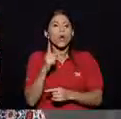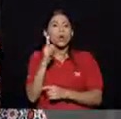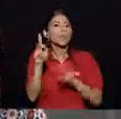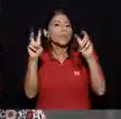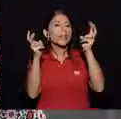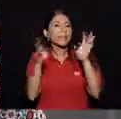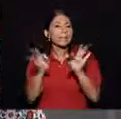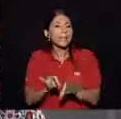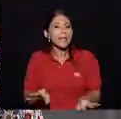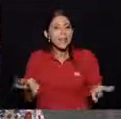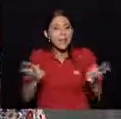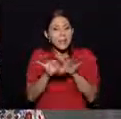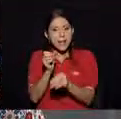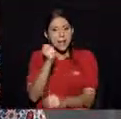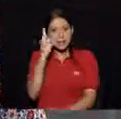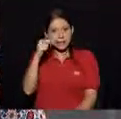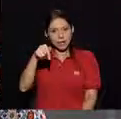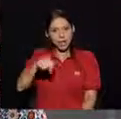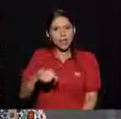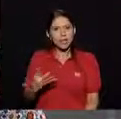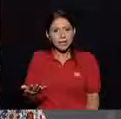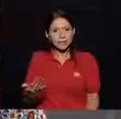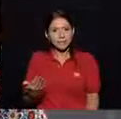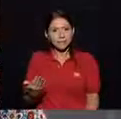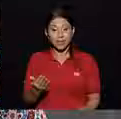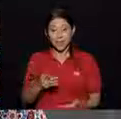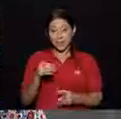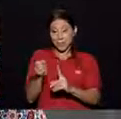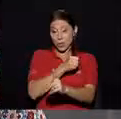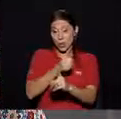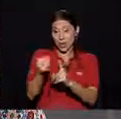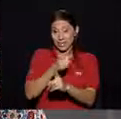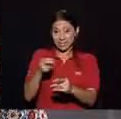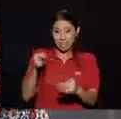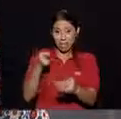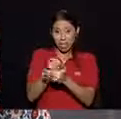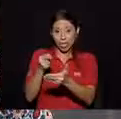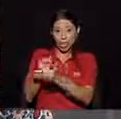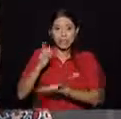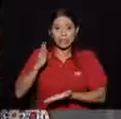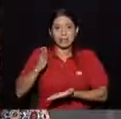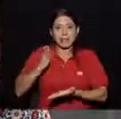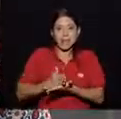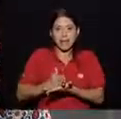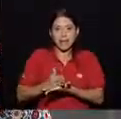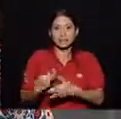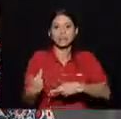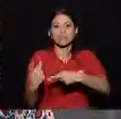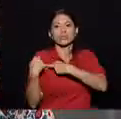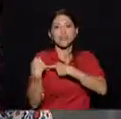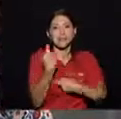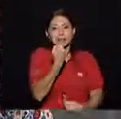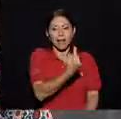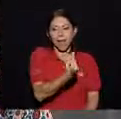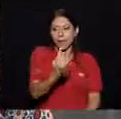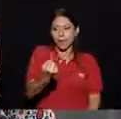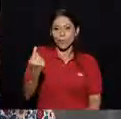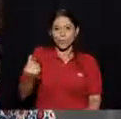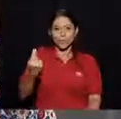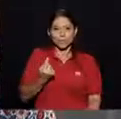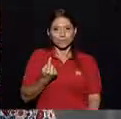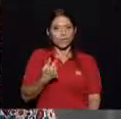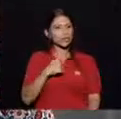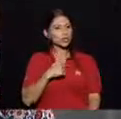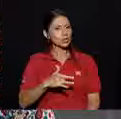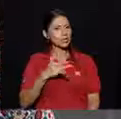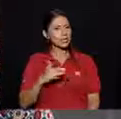cómo estamos interactuando y cómo estamos protegiendo a los niños que tenemos cerca. Hay países que nos llevan ya una trayectoria mucho